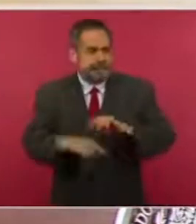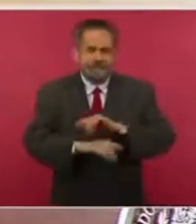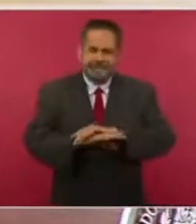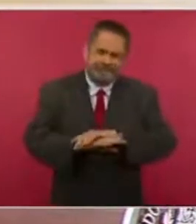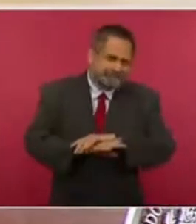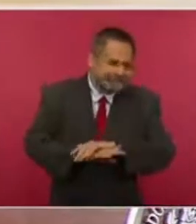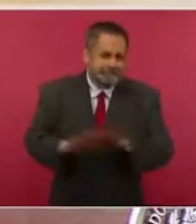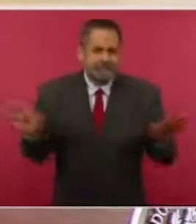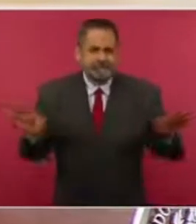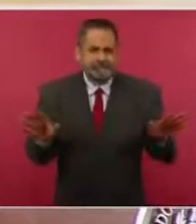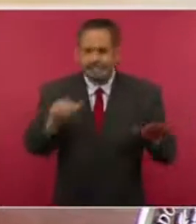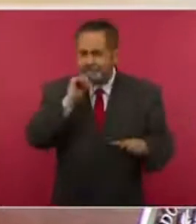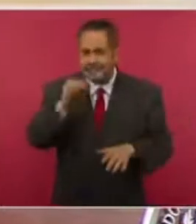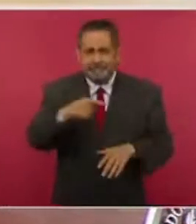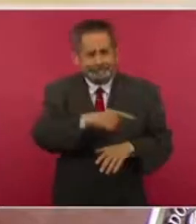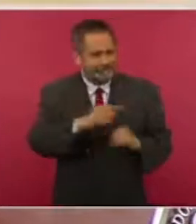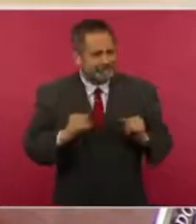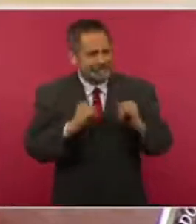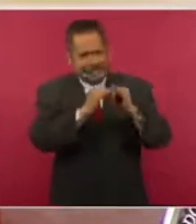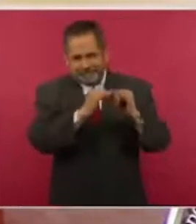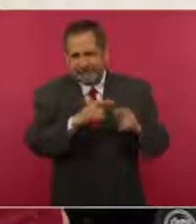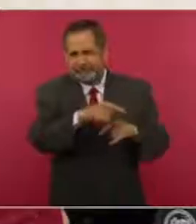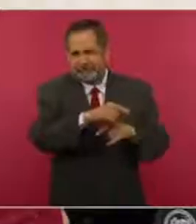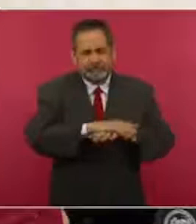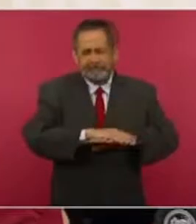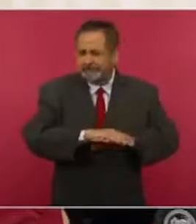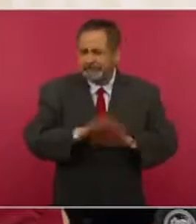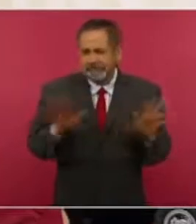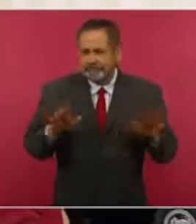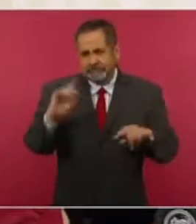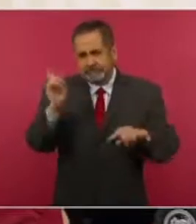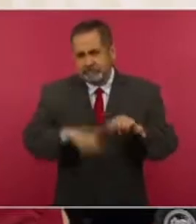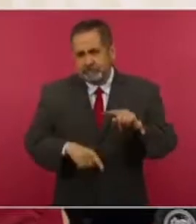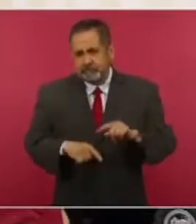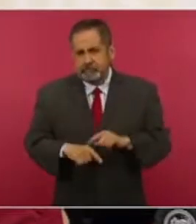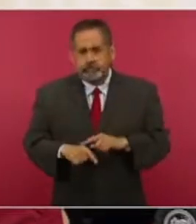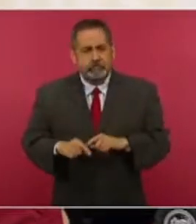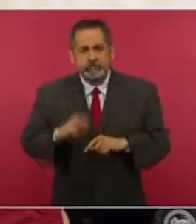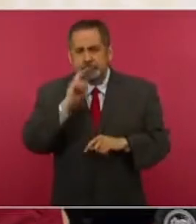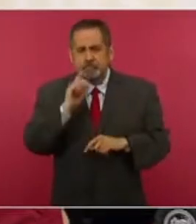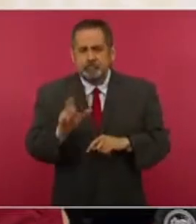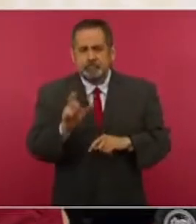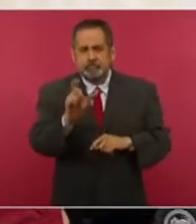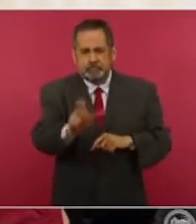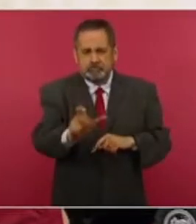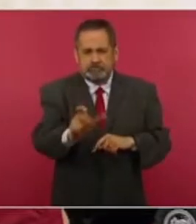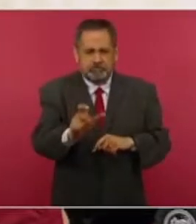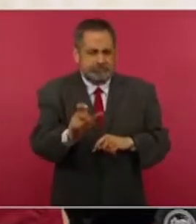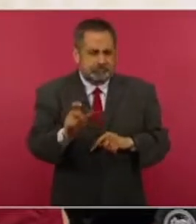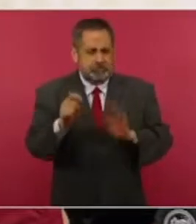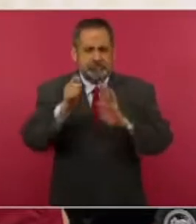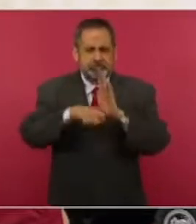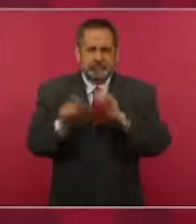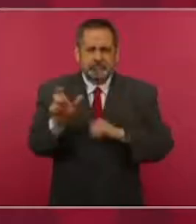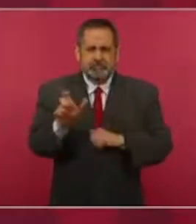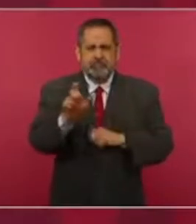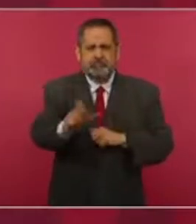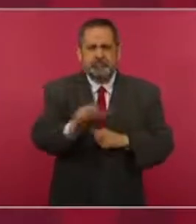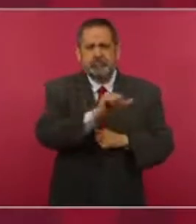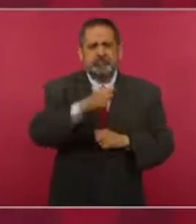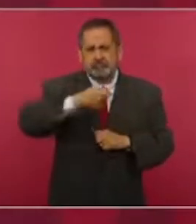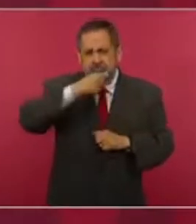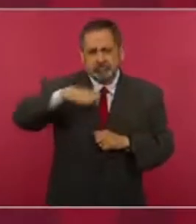haya estos institutos y se entregue una tarjeta a los adultos